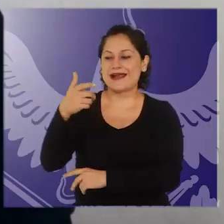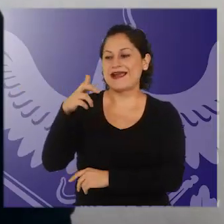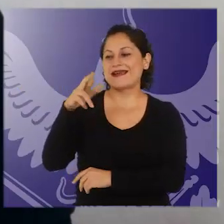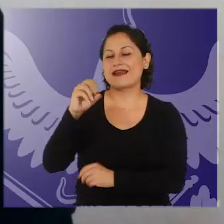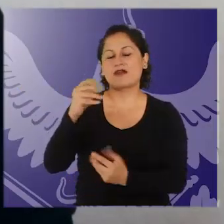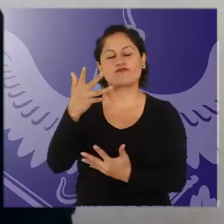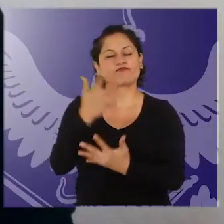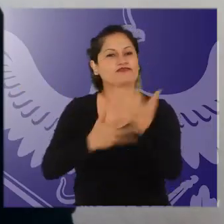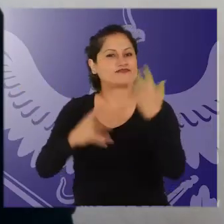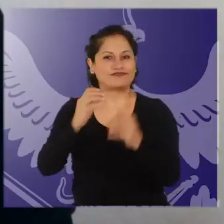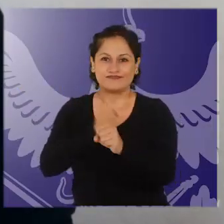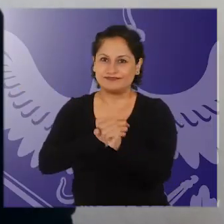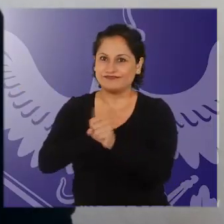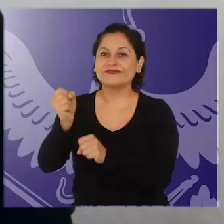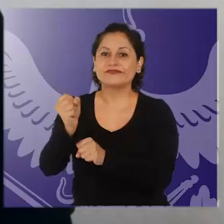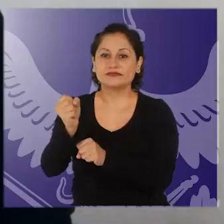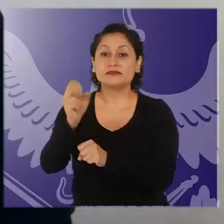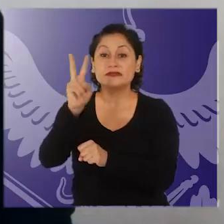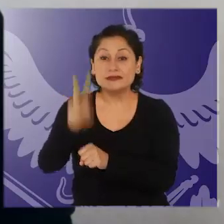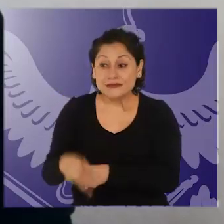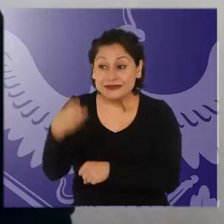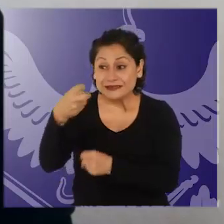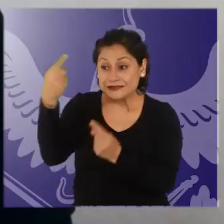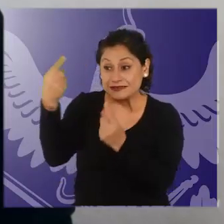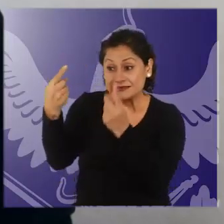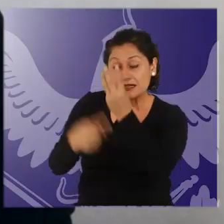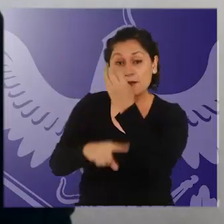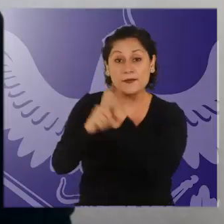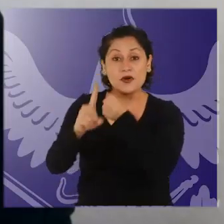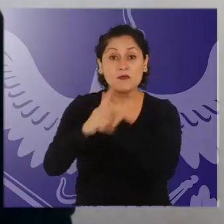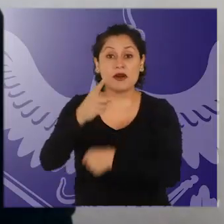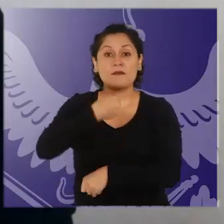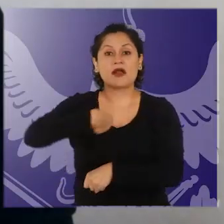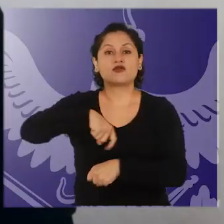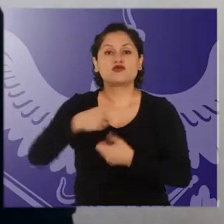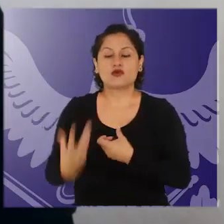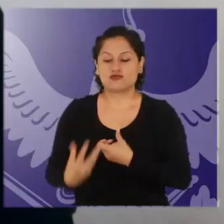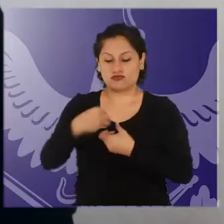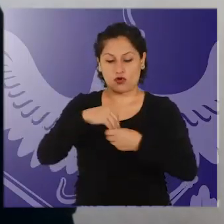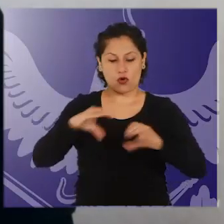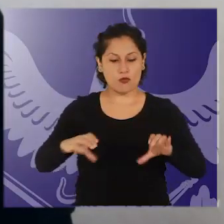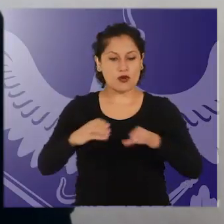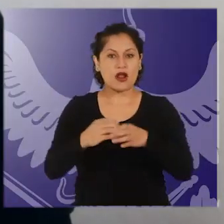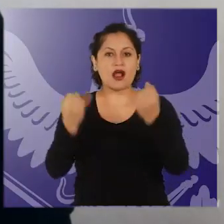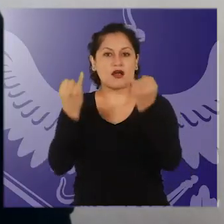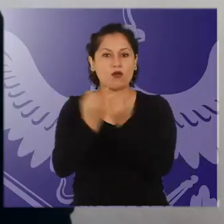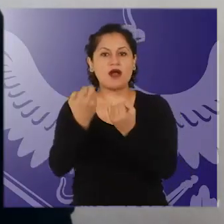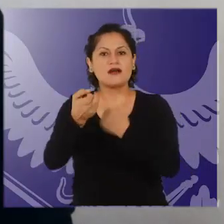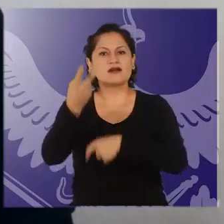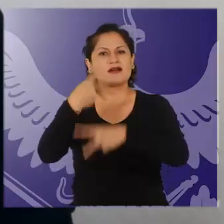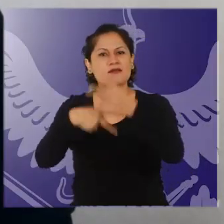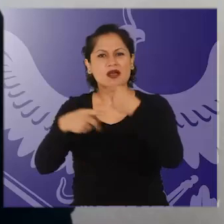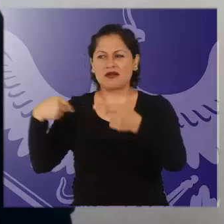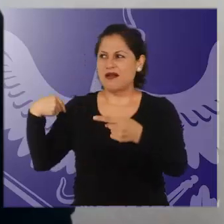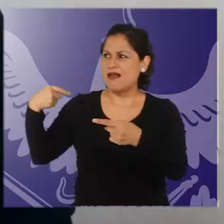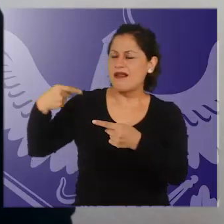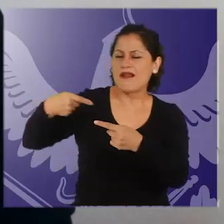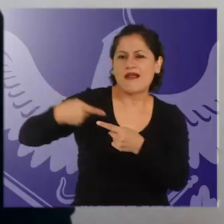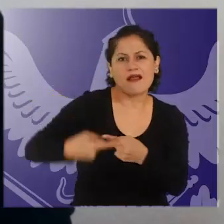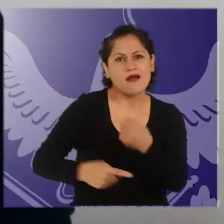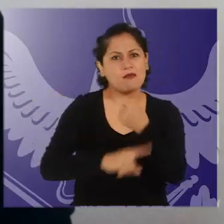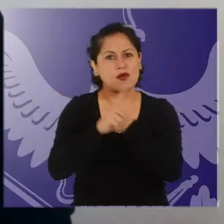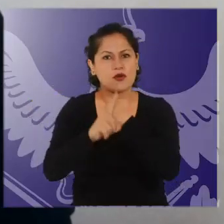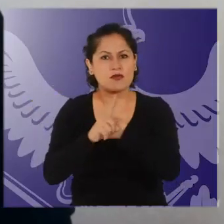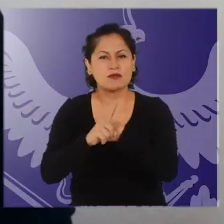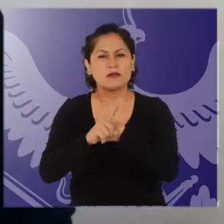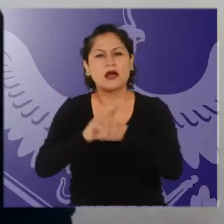de género, nos tienen en una situación histórica de total transgresión. Cuando me